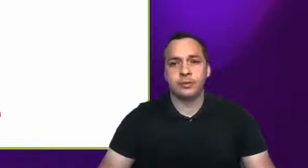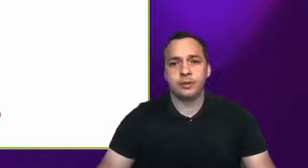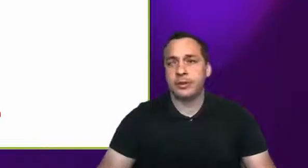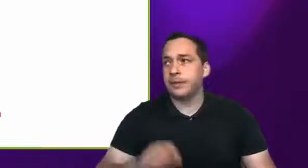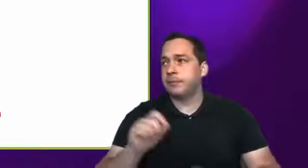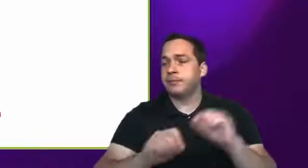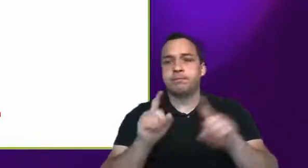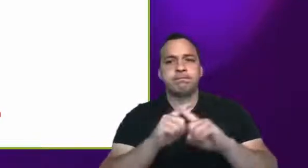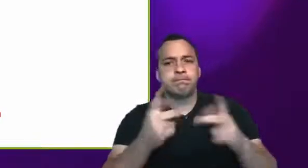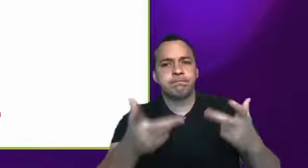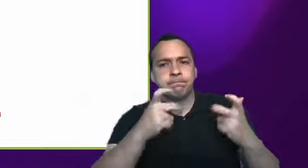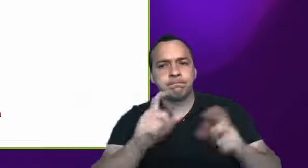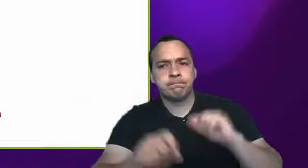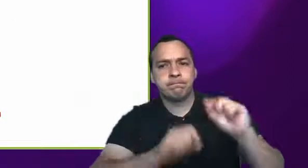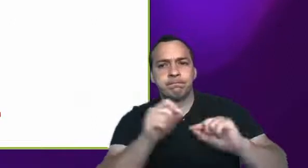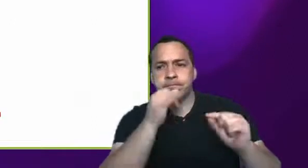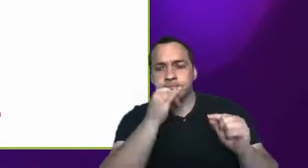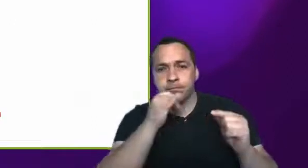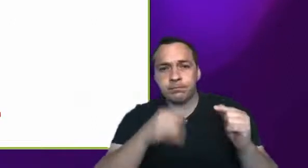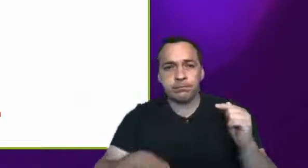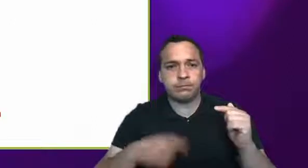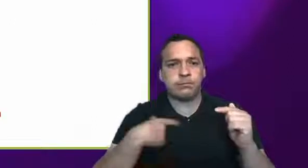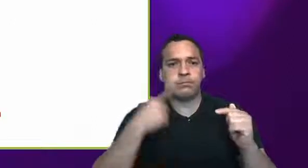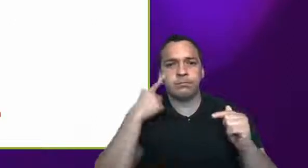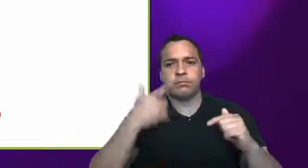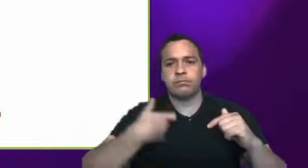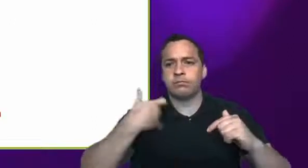edad inferior a 60